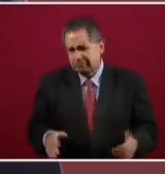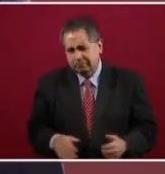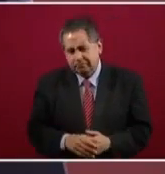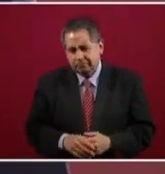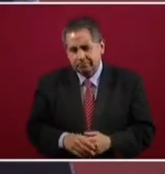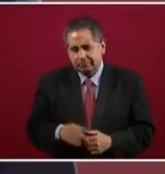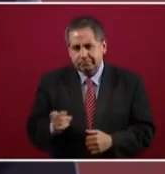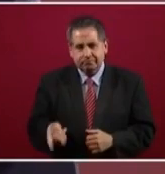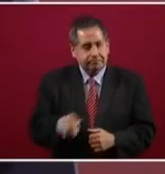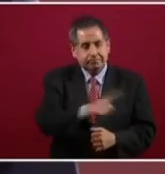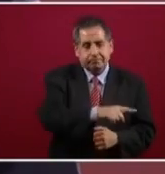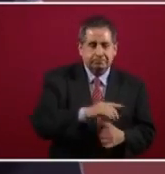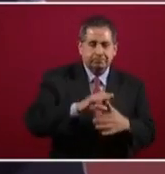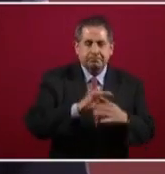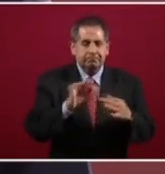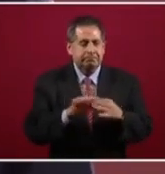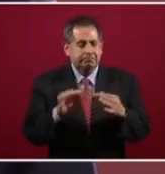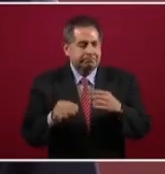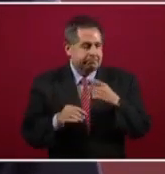a que le lleve